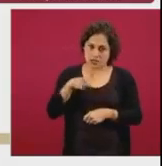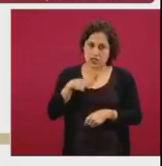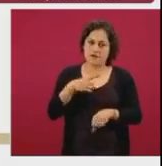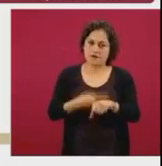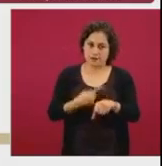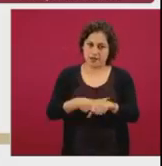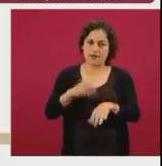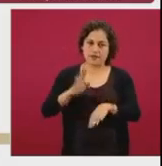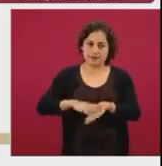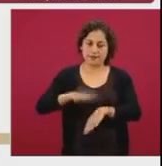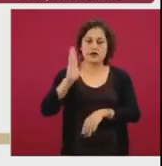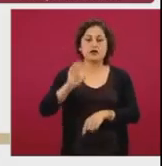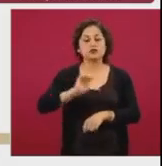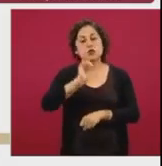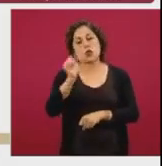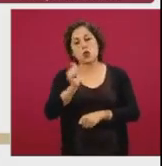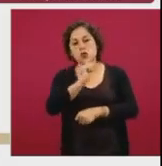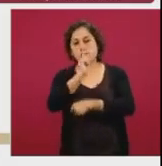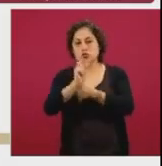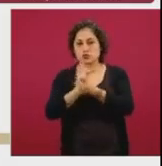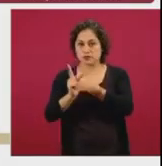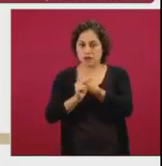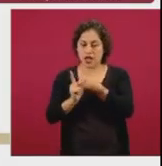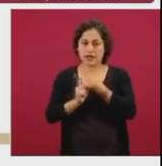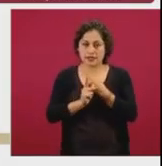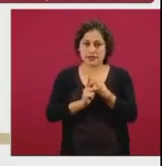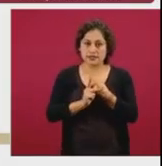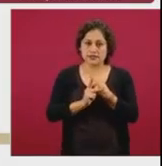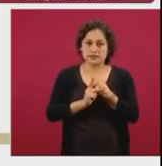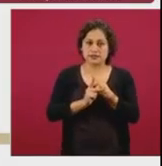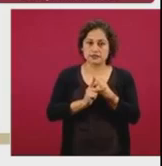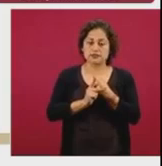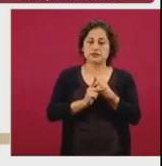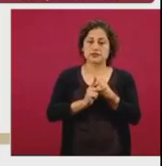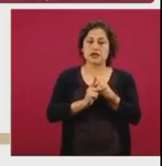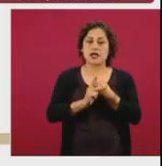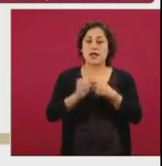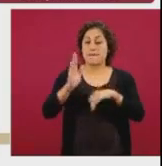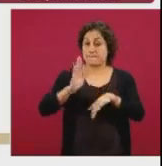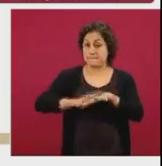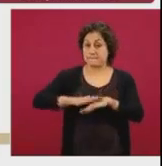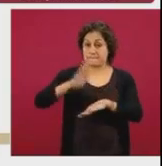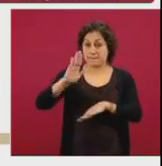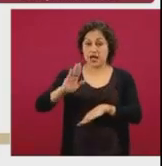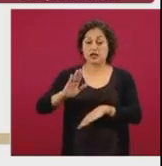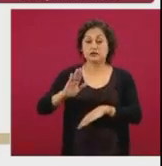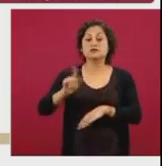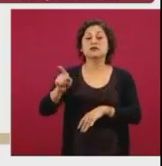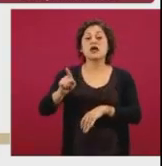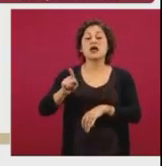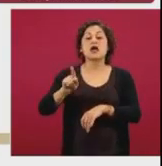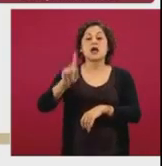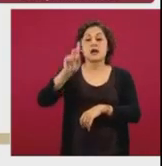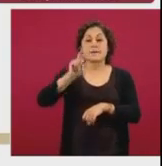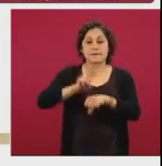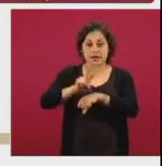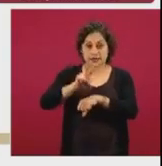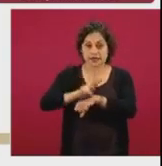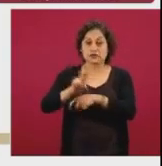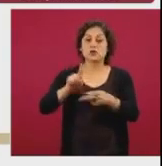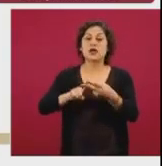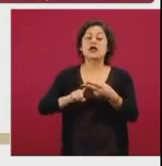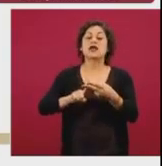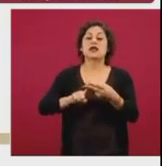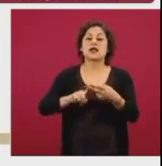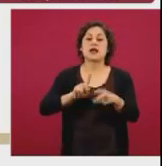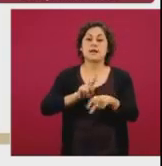Otros países que tienen casos de lepra por arriba de México, al menos en el año 2019, es Venezuela, Paraguay,